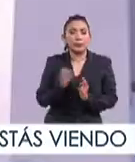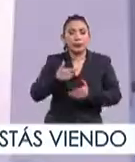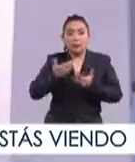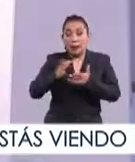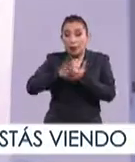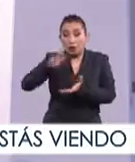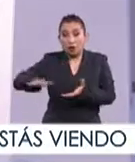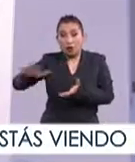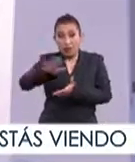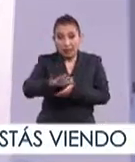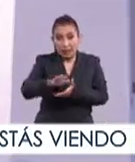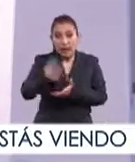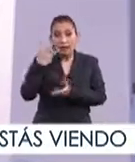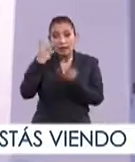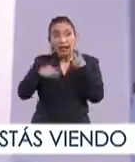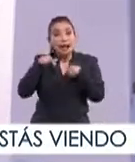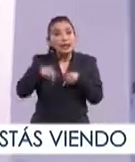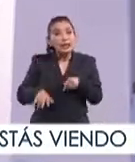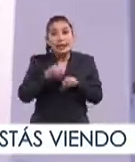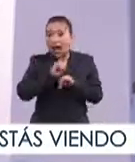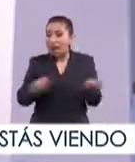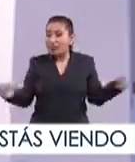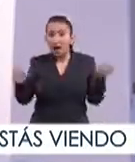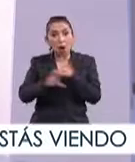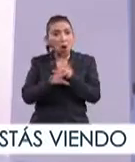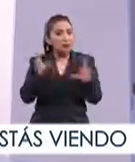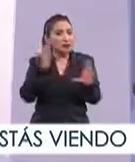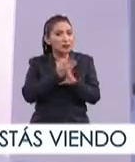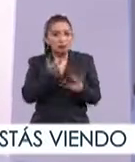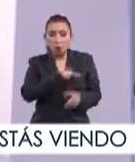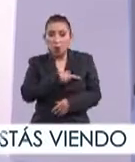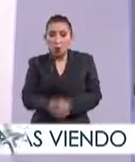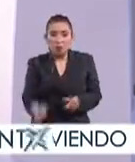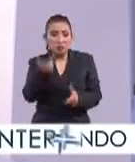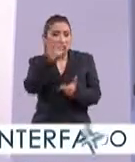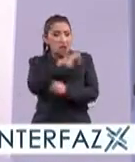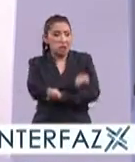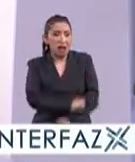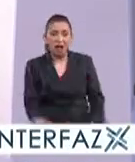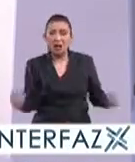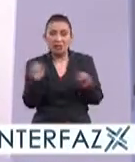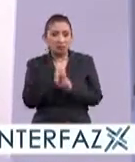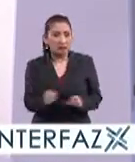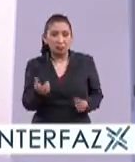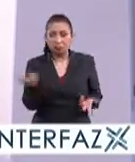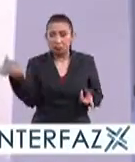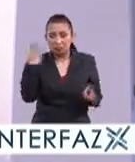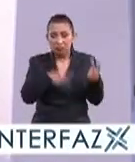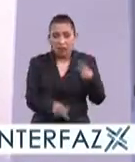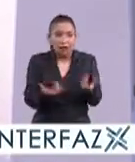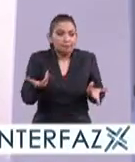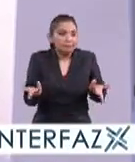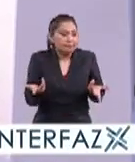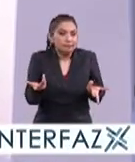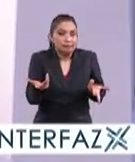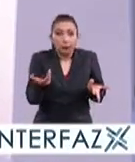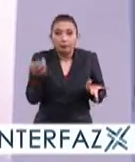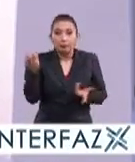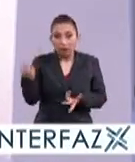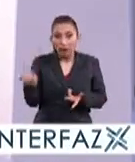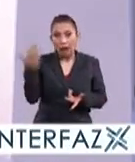porque la mayoría de ellos llegan aquí sin nada. Sin ahorro, sin nada. Y muchos de ellos también